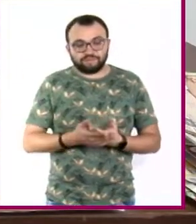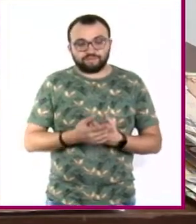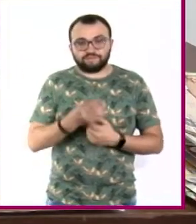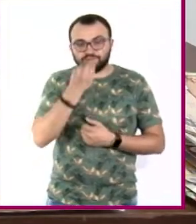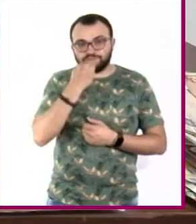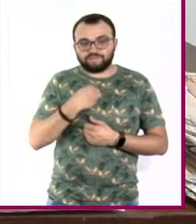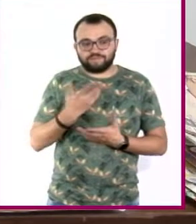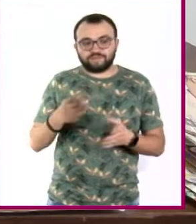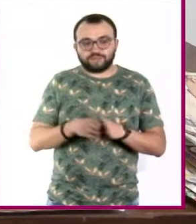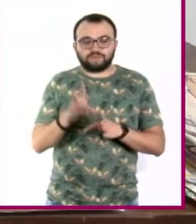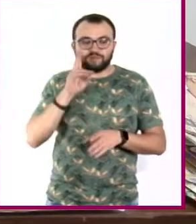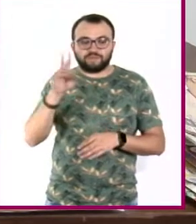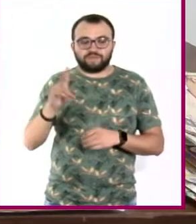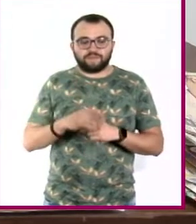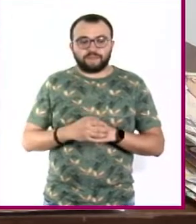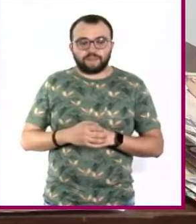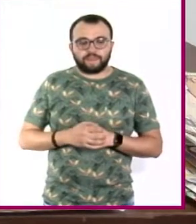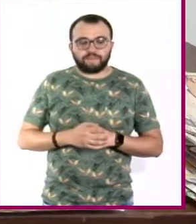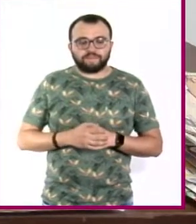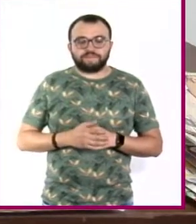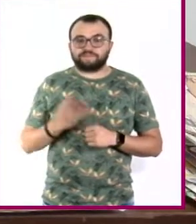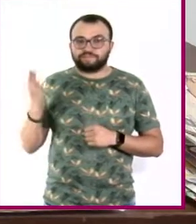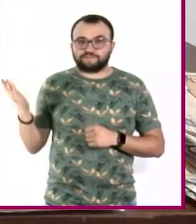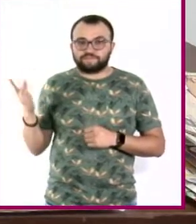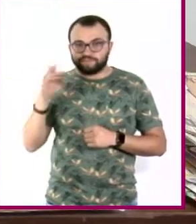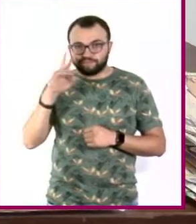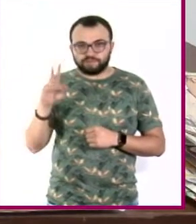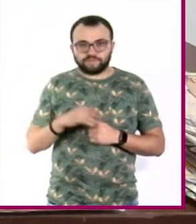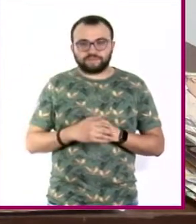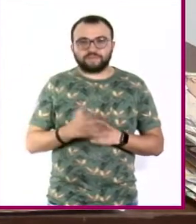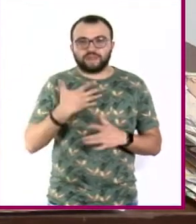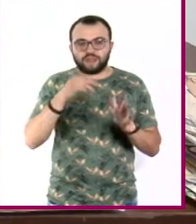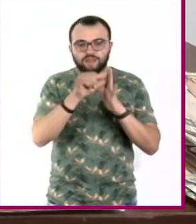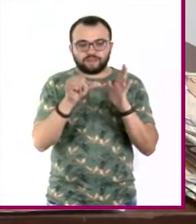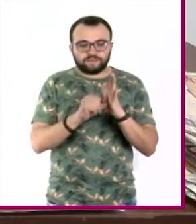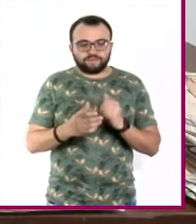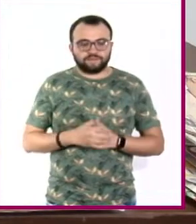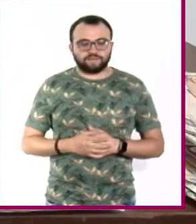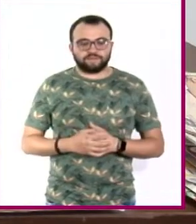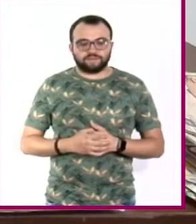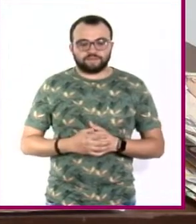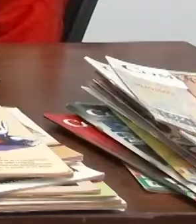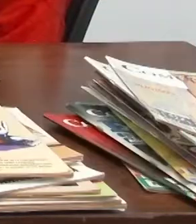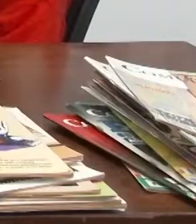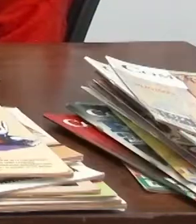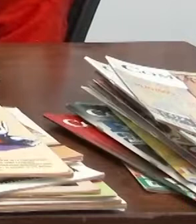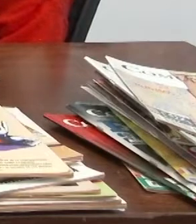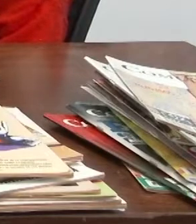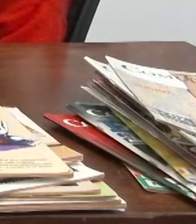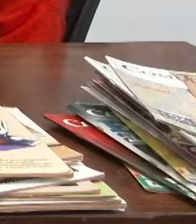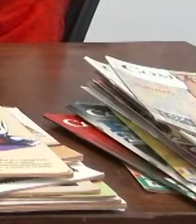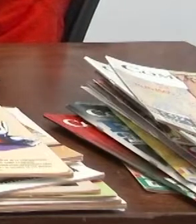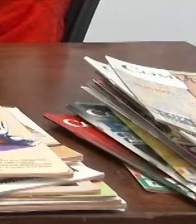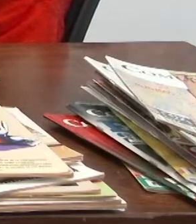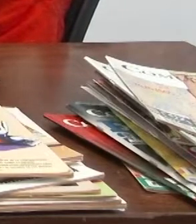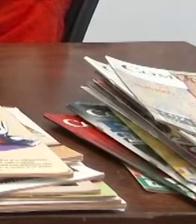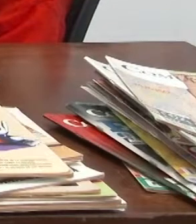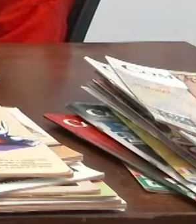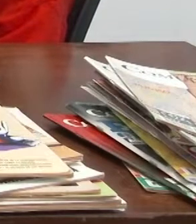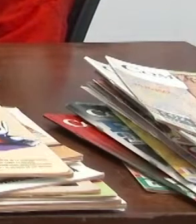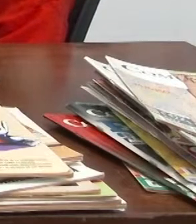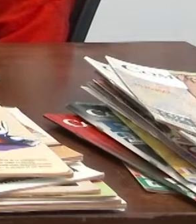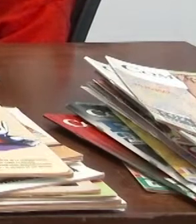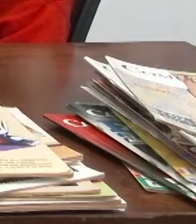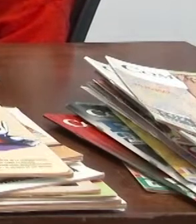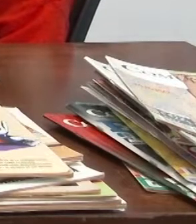el término de brecha digital. Y sobre eso, encontré un artículo donde se refiere que es una de las preocupaciones contemporáneas más